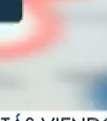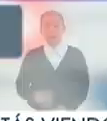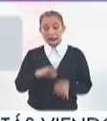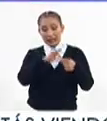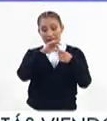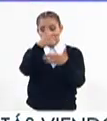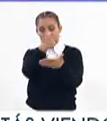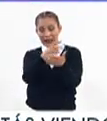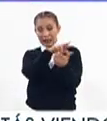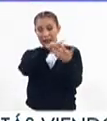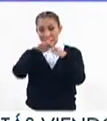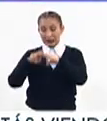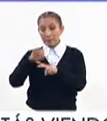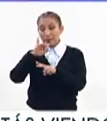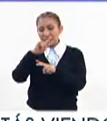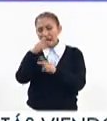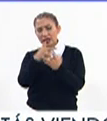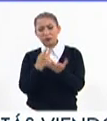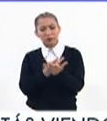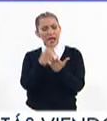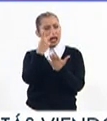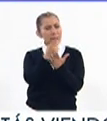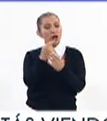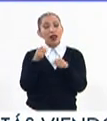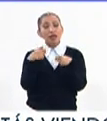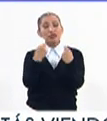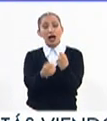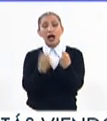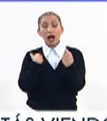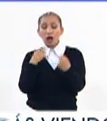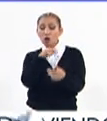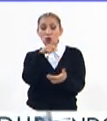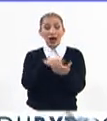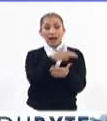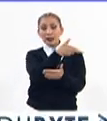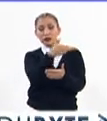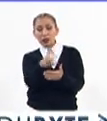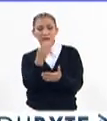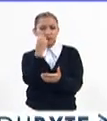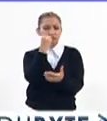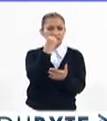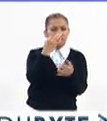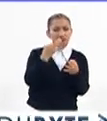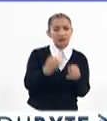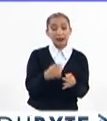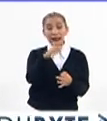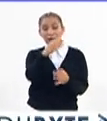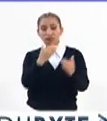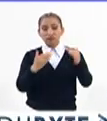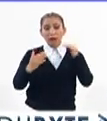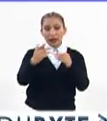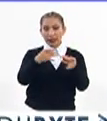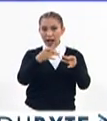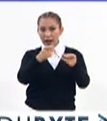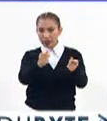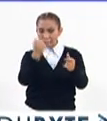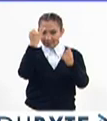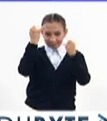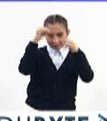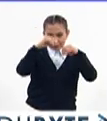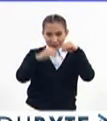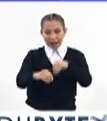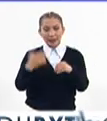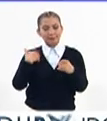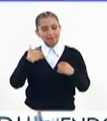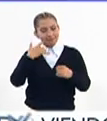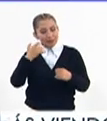La Guía de Estrellas Michelin es un galardón que se otorga a los establecimientos gastronómicos, que destacan en calidad, creatividad